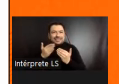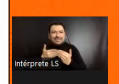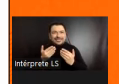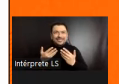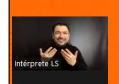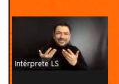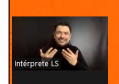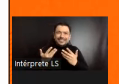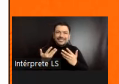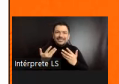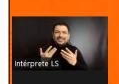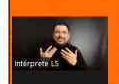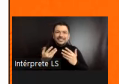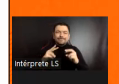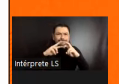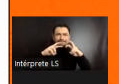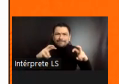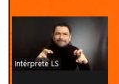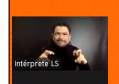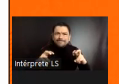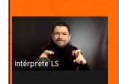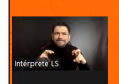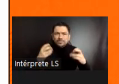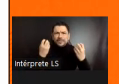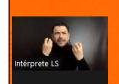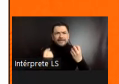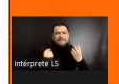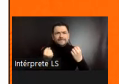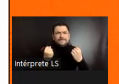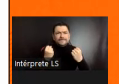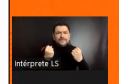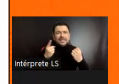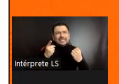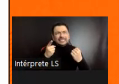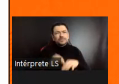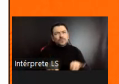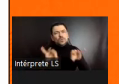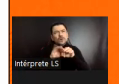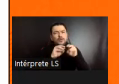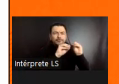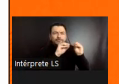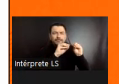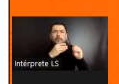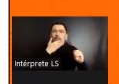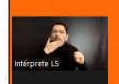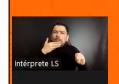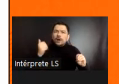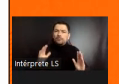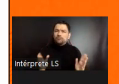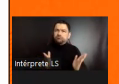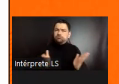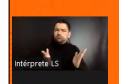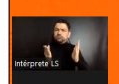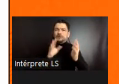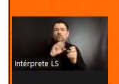sabemos que los hospitales necesitan mejorar ese soporte para mantener a los servicios funcionando y se convierte todo en un